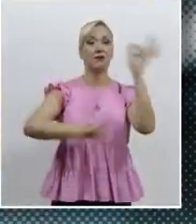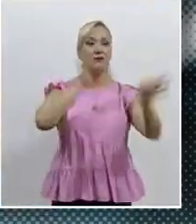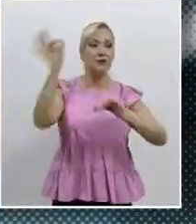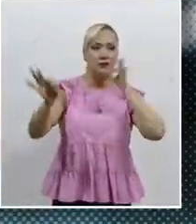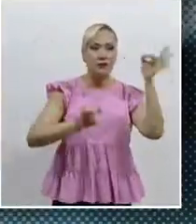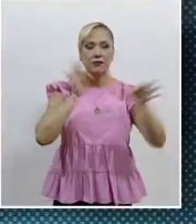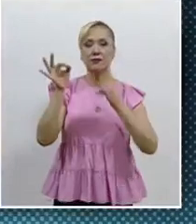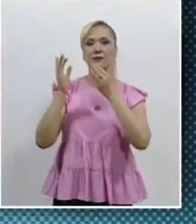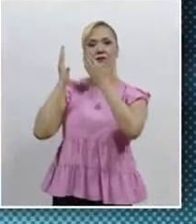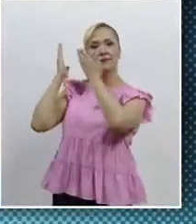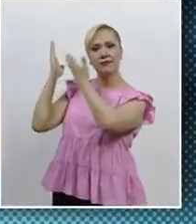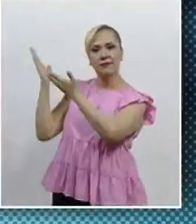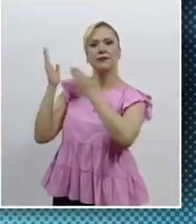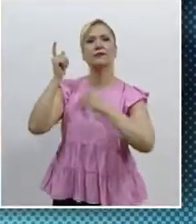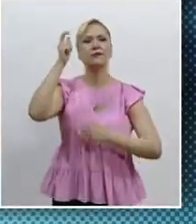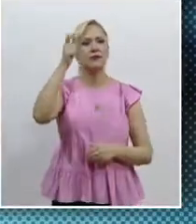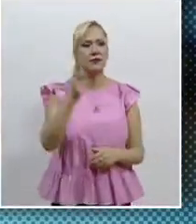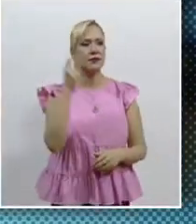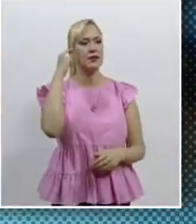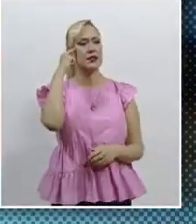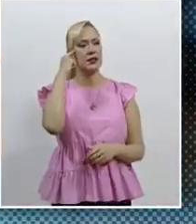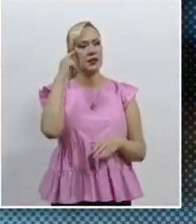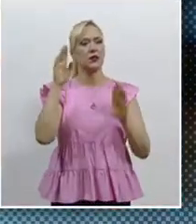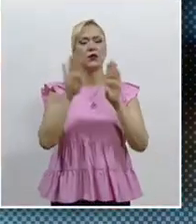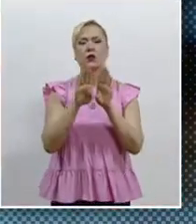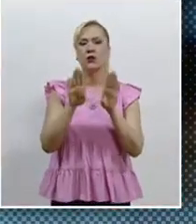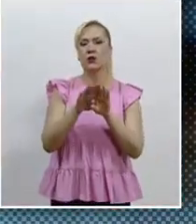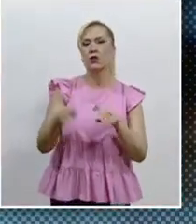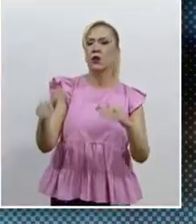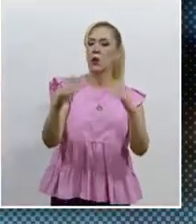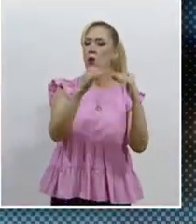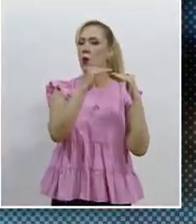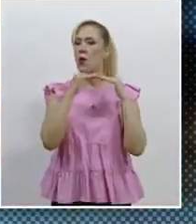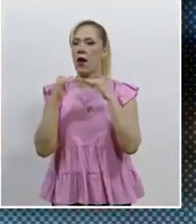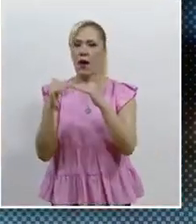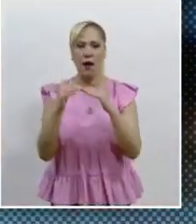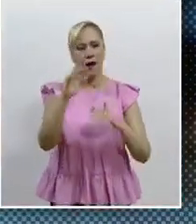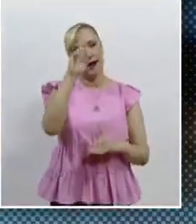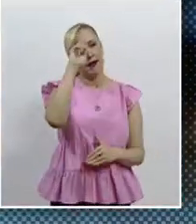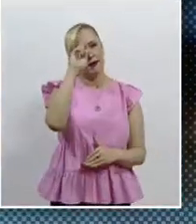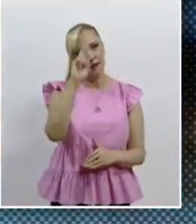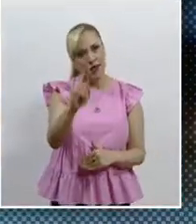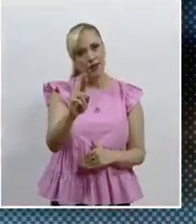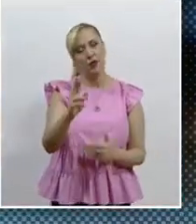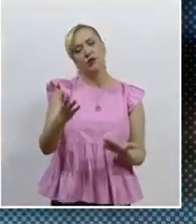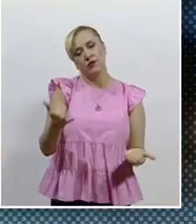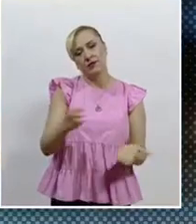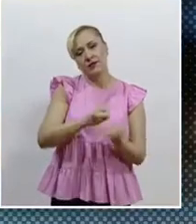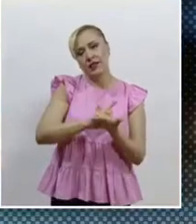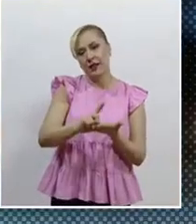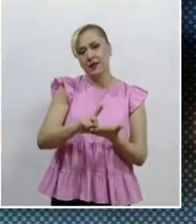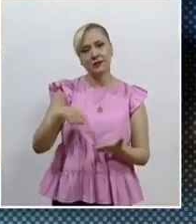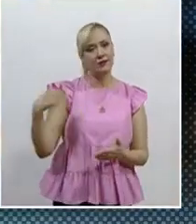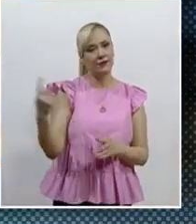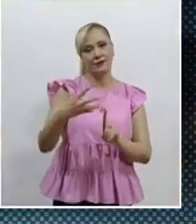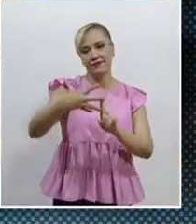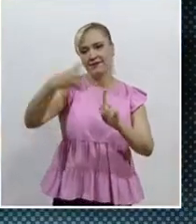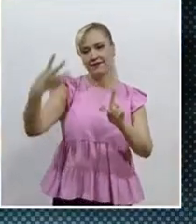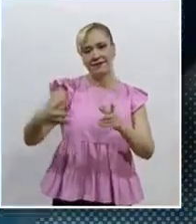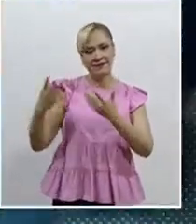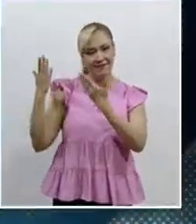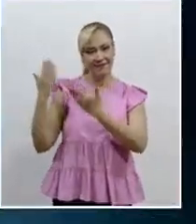cápsulas informativas para hacer conciencia sobre la lucha por la igualdad, la dignidad y el respeto a los derechos de esta